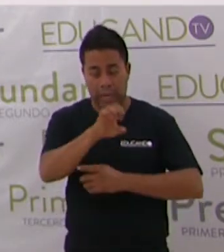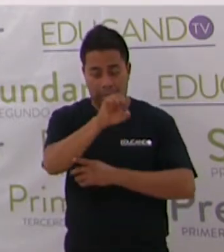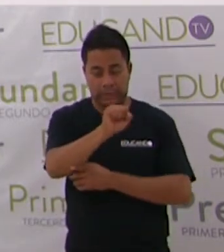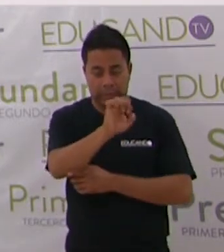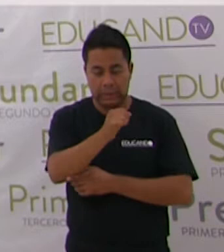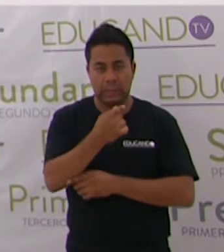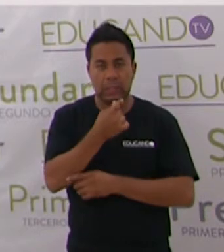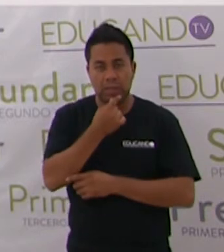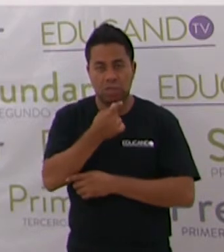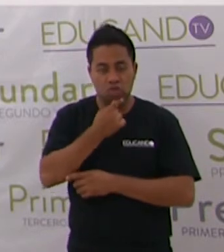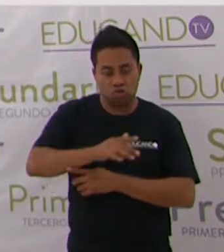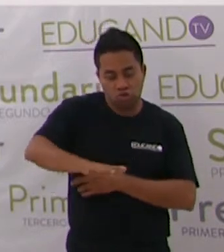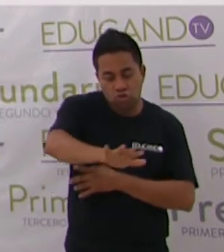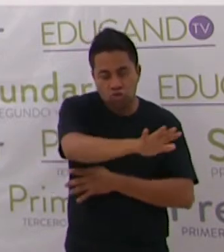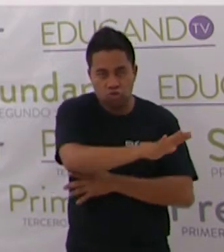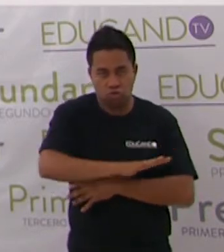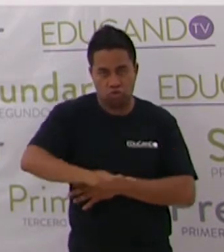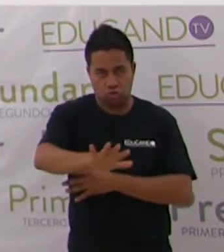niños,